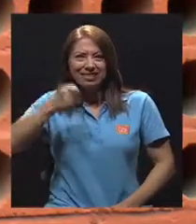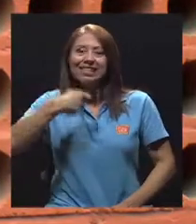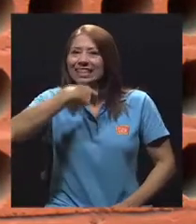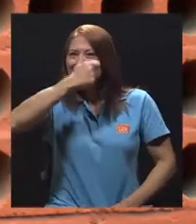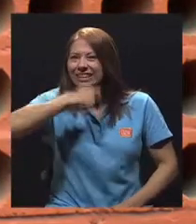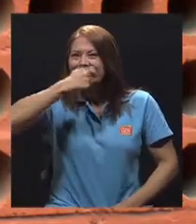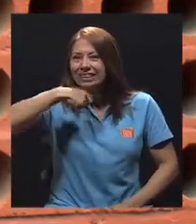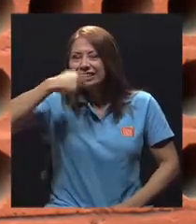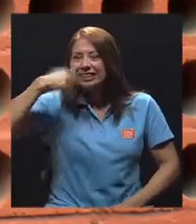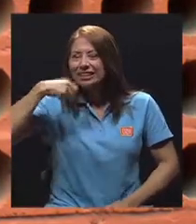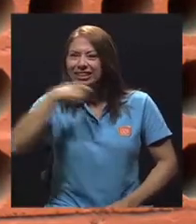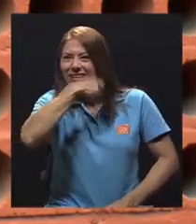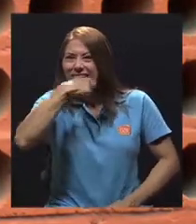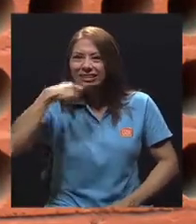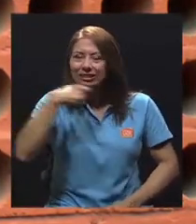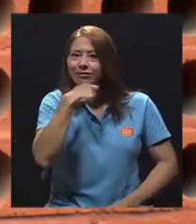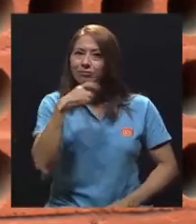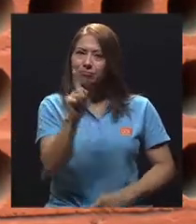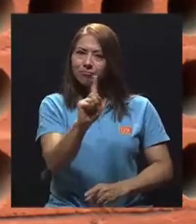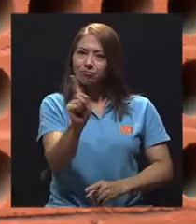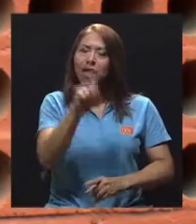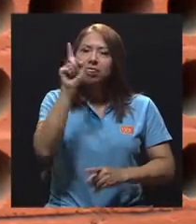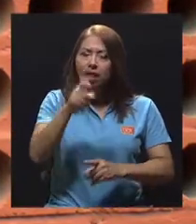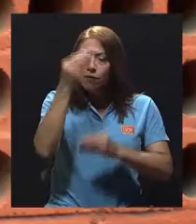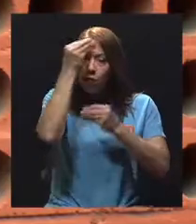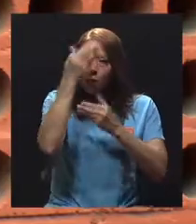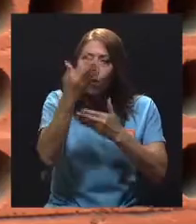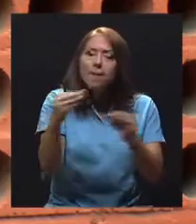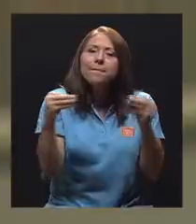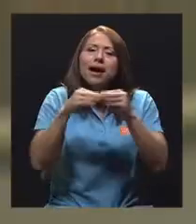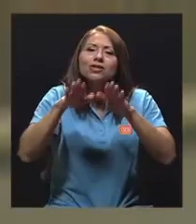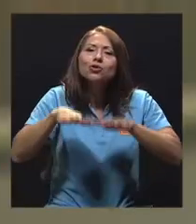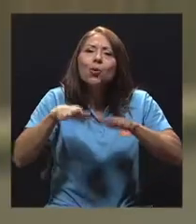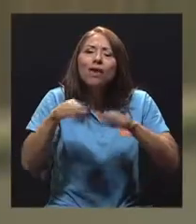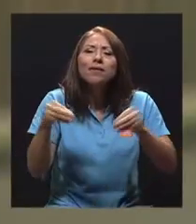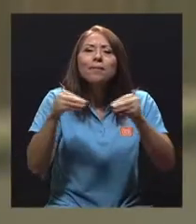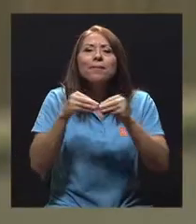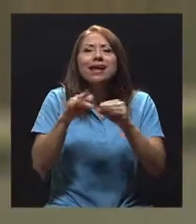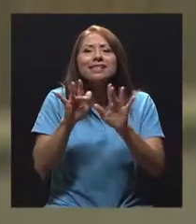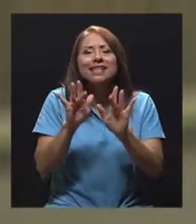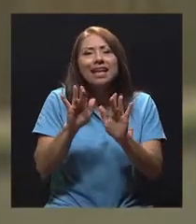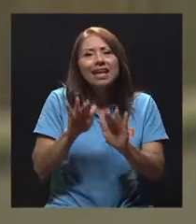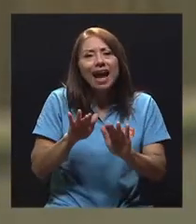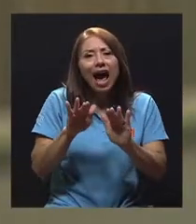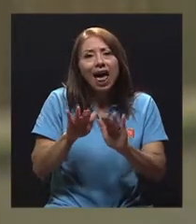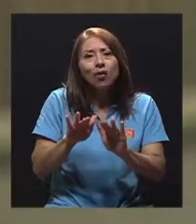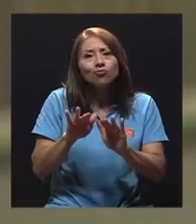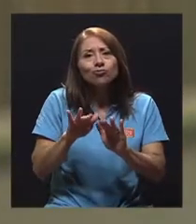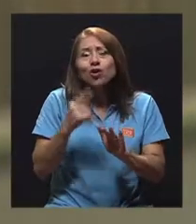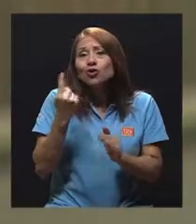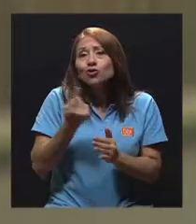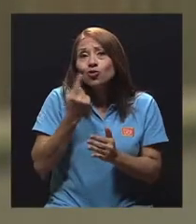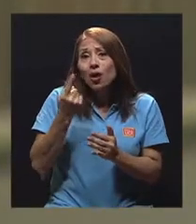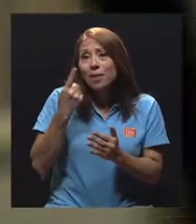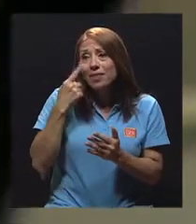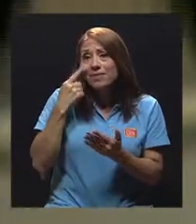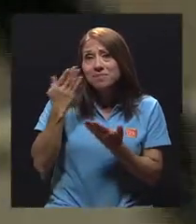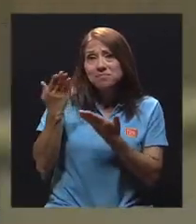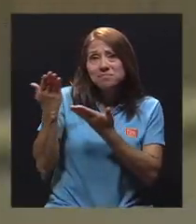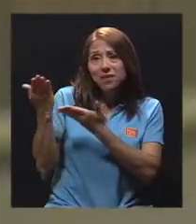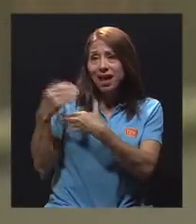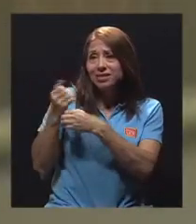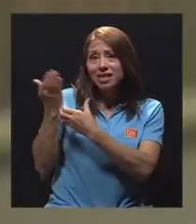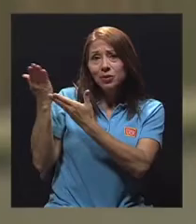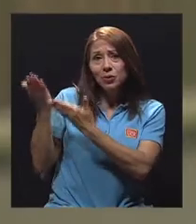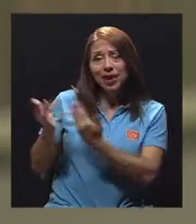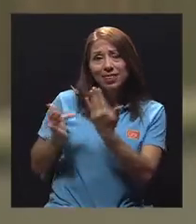población le quiero transmitir, ¿verdad? Uh-huh. Que es más suave, es más delicado. Con solo pasar uno de estos 2 dedos ya la fuerza es menor y